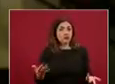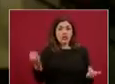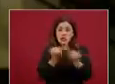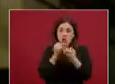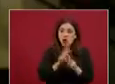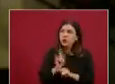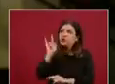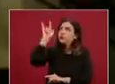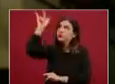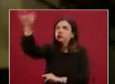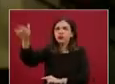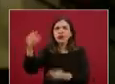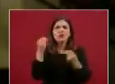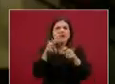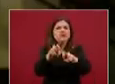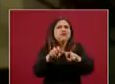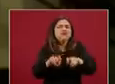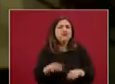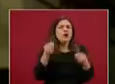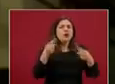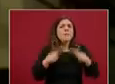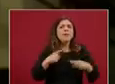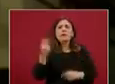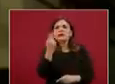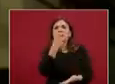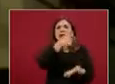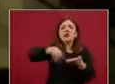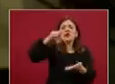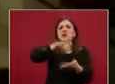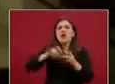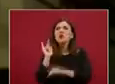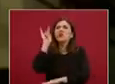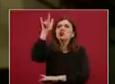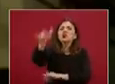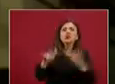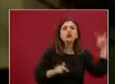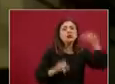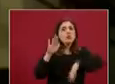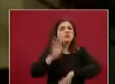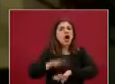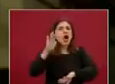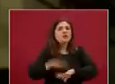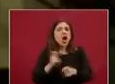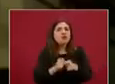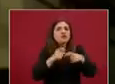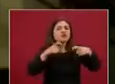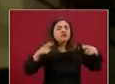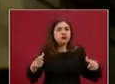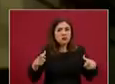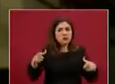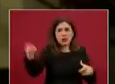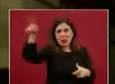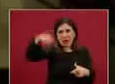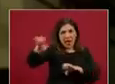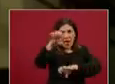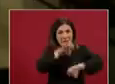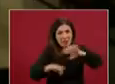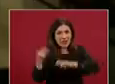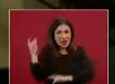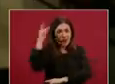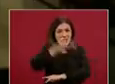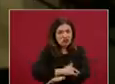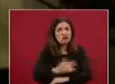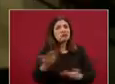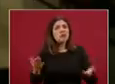van llenos, la demanda de los vuelos está creciendo, y las aerolíneas no están haciendo nada precisamente